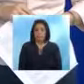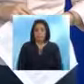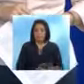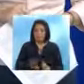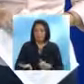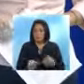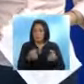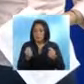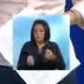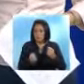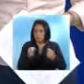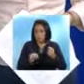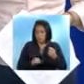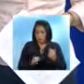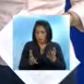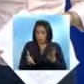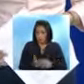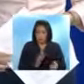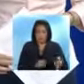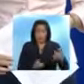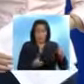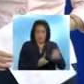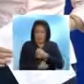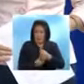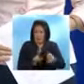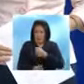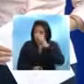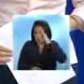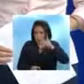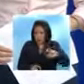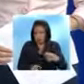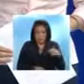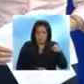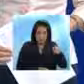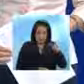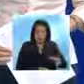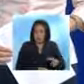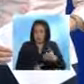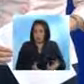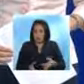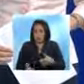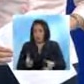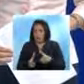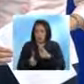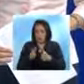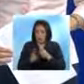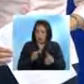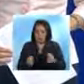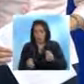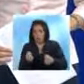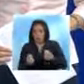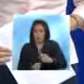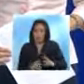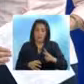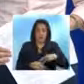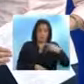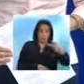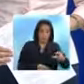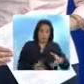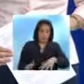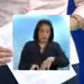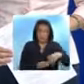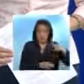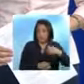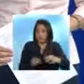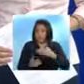Un chofer agredió a los policías que lo intervinieron conduciendo en completo estado de ebriedad. Sus vecinos salieron a defenderlo y